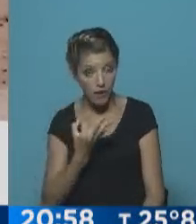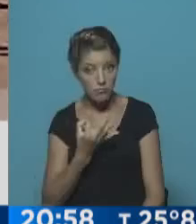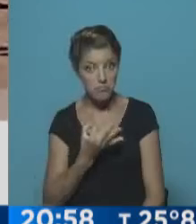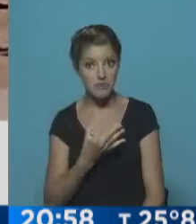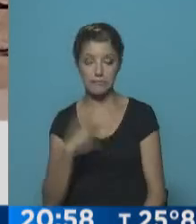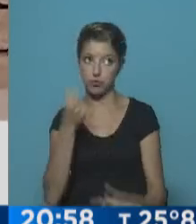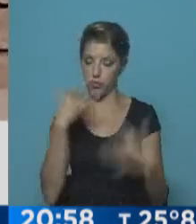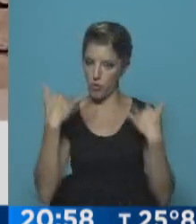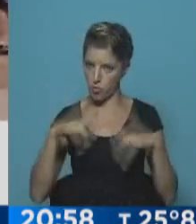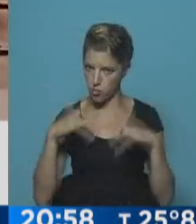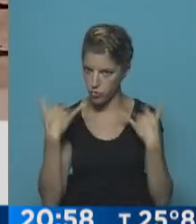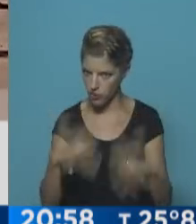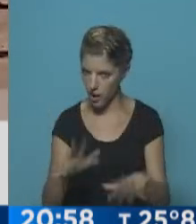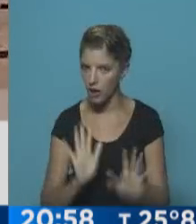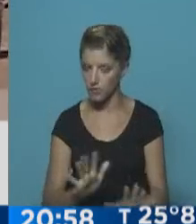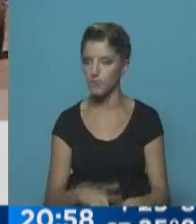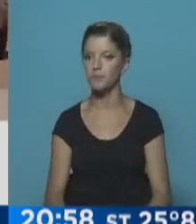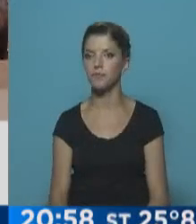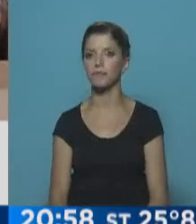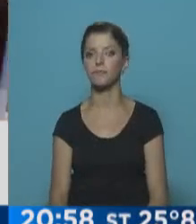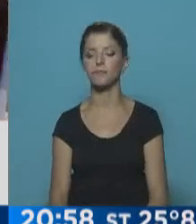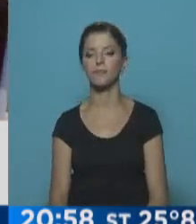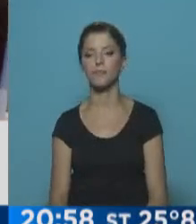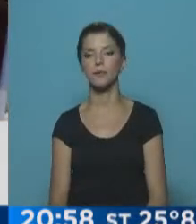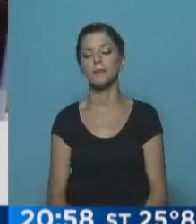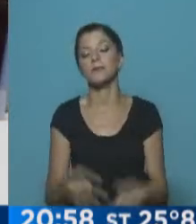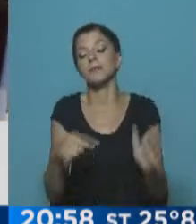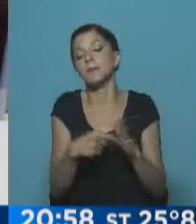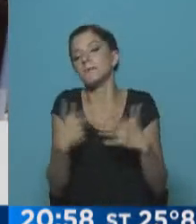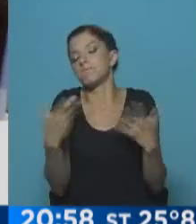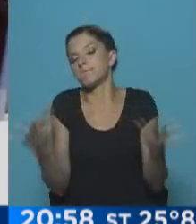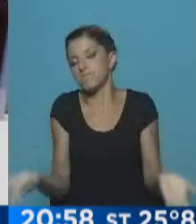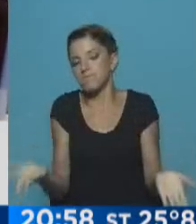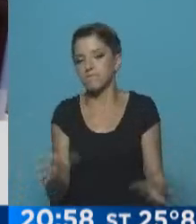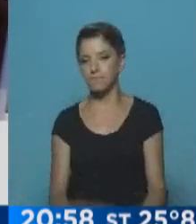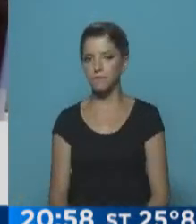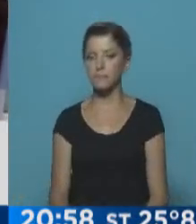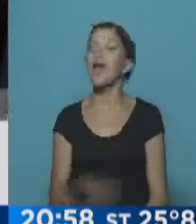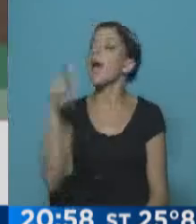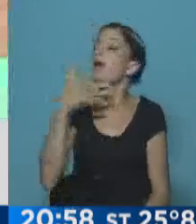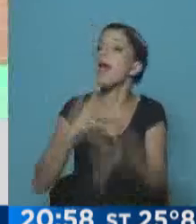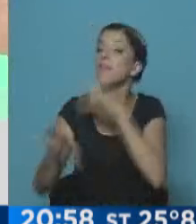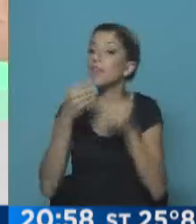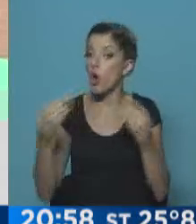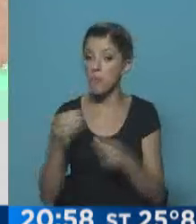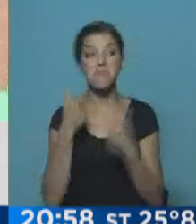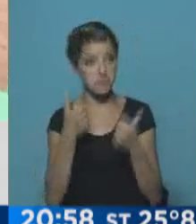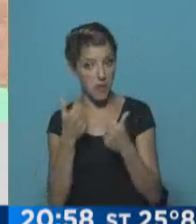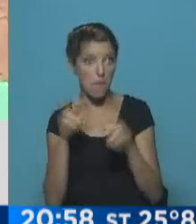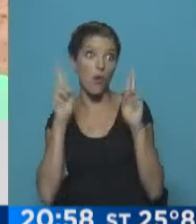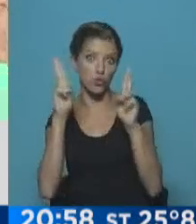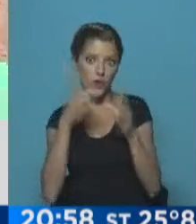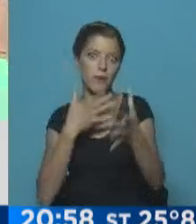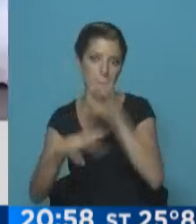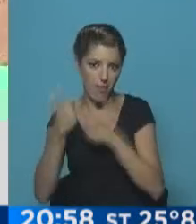bastante caros, sí, bastante caros, pero bueno. ¿Cómo está la venta acá en San Clemente? Y bien, por suerte se